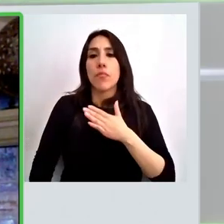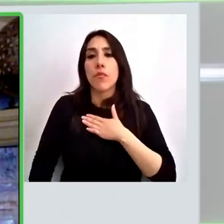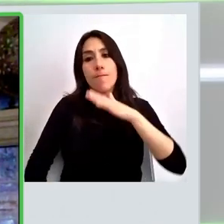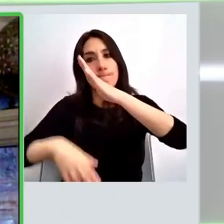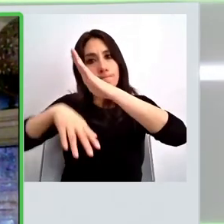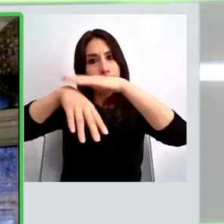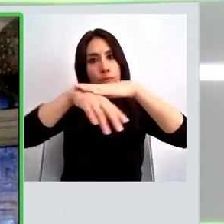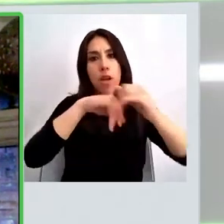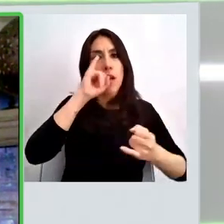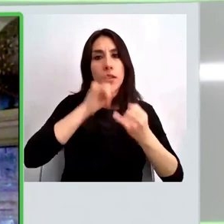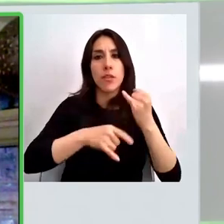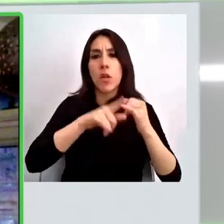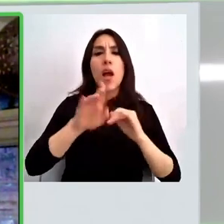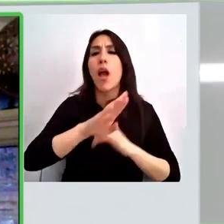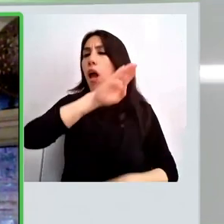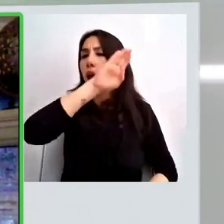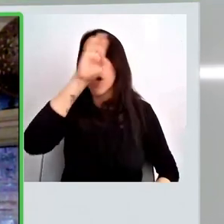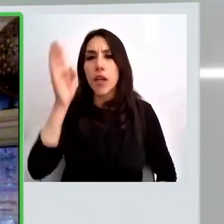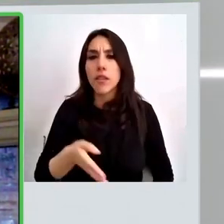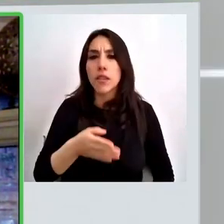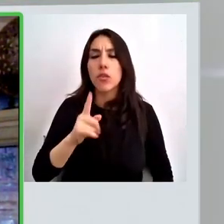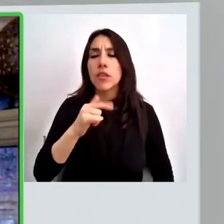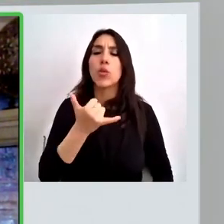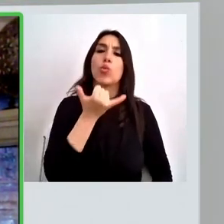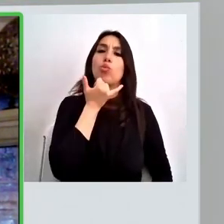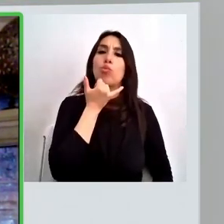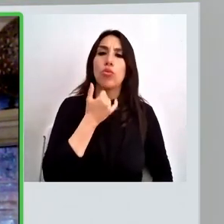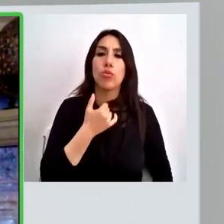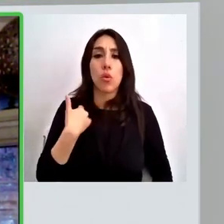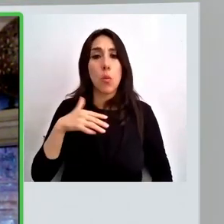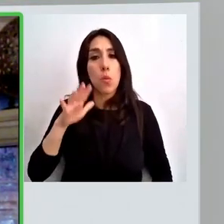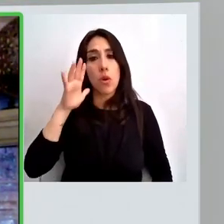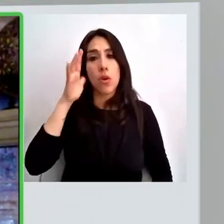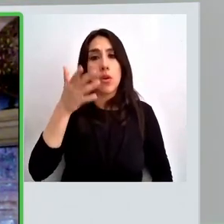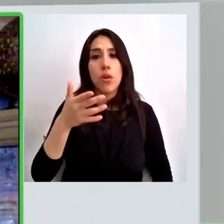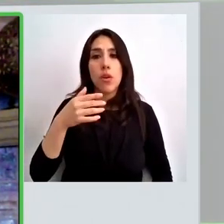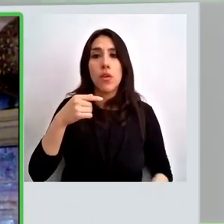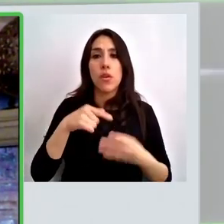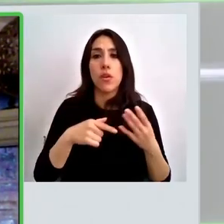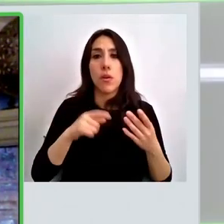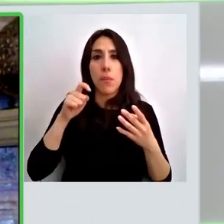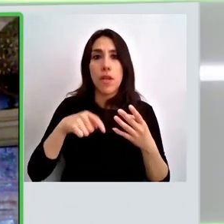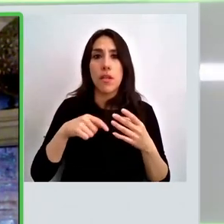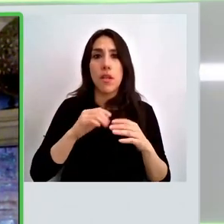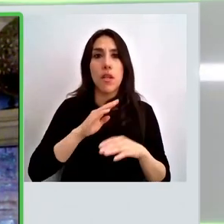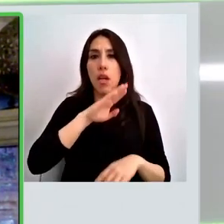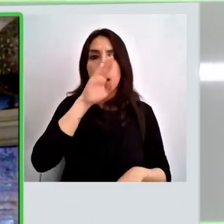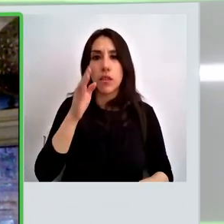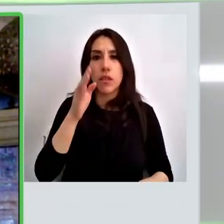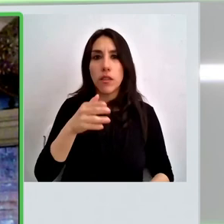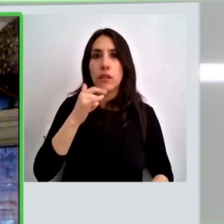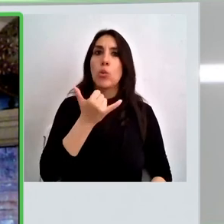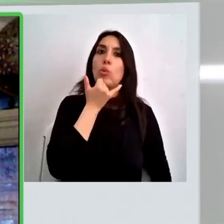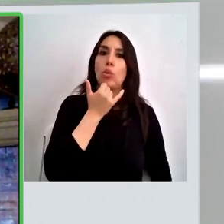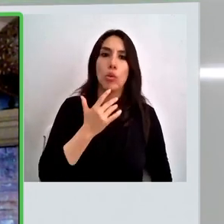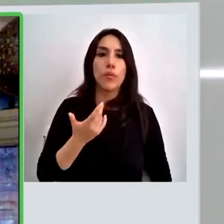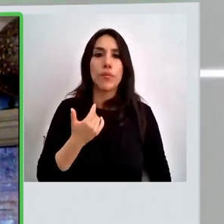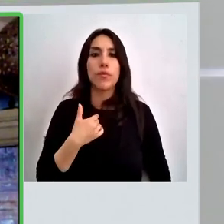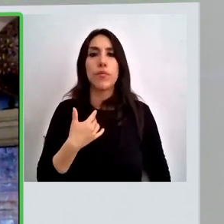de implementar esto estos son y energía para el cambio